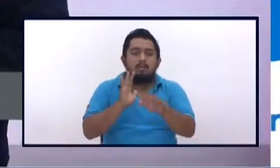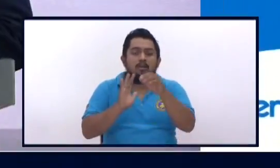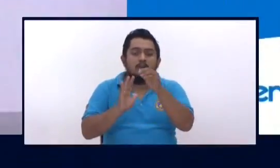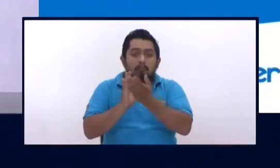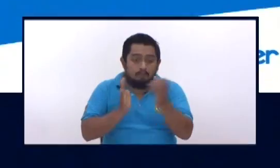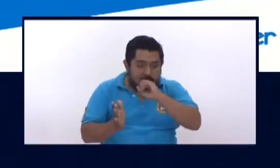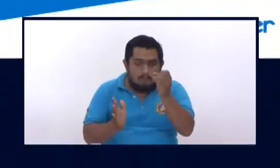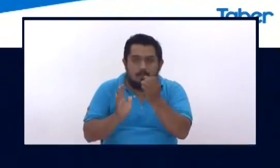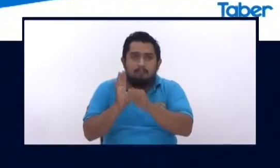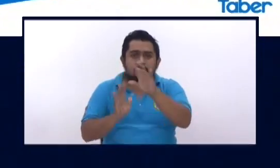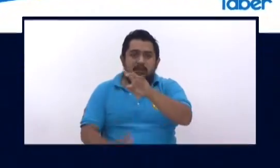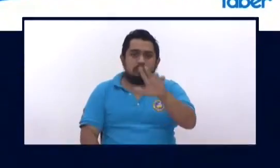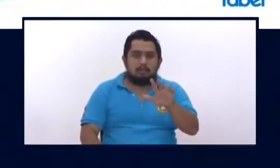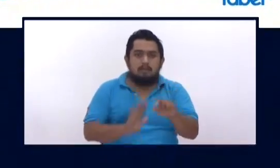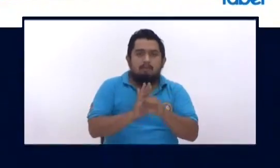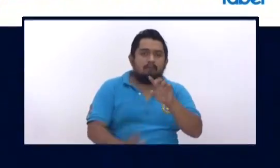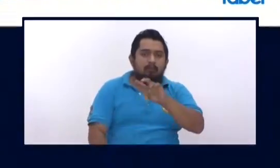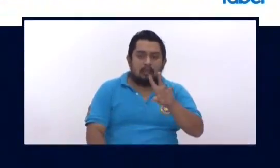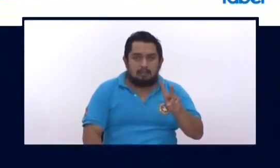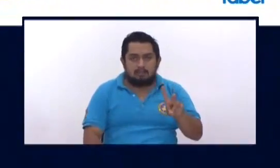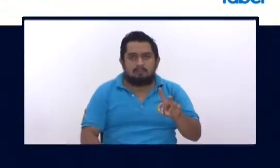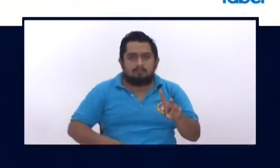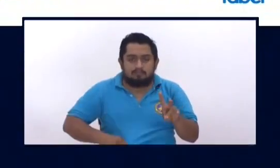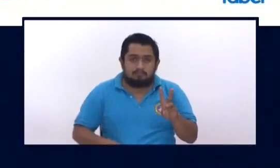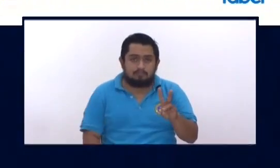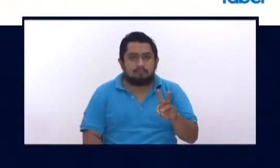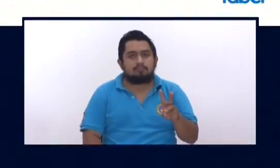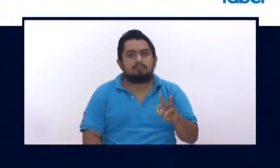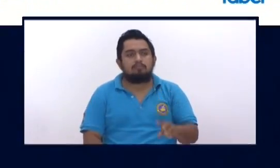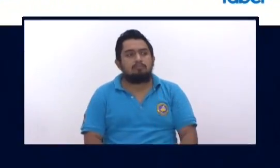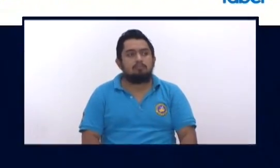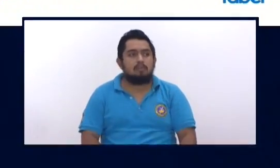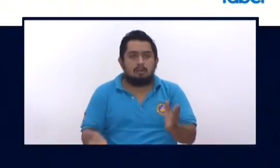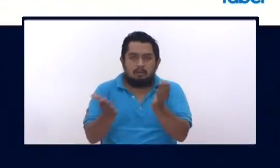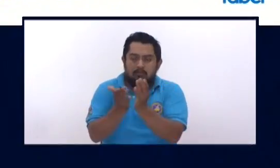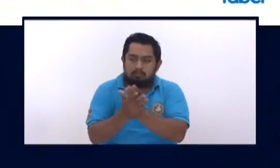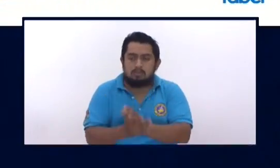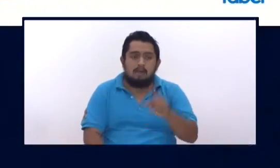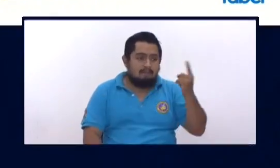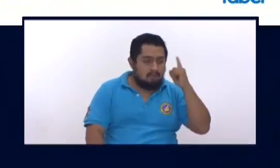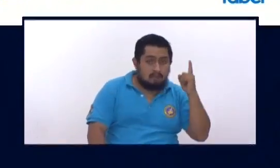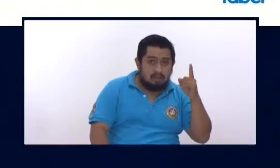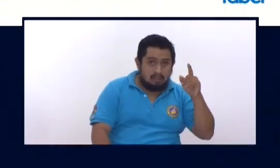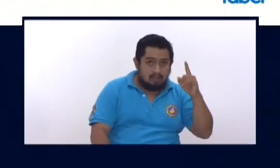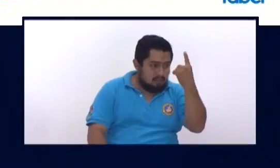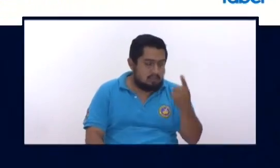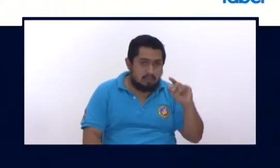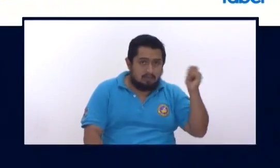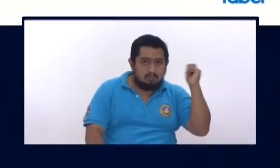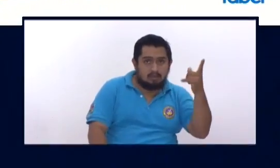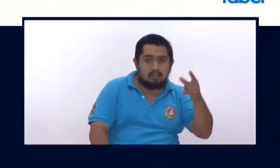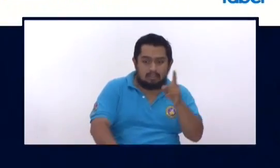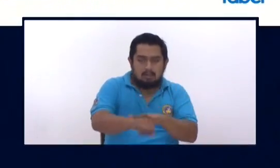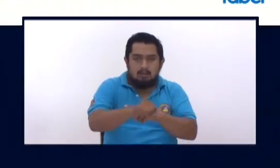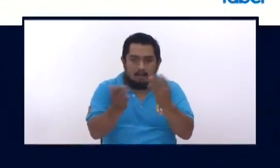mi carne y mi corazón que dice la palabra todos los salmos han sido escritos la mayoría de tiempo en situaciones